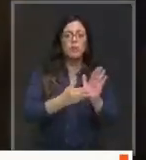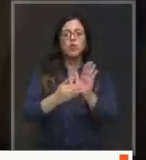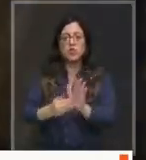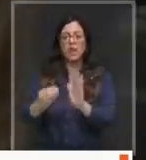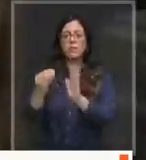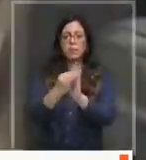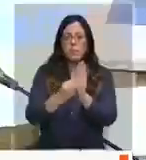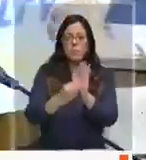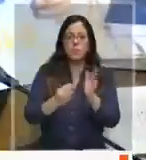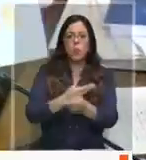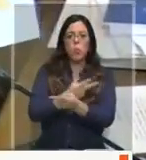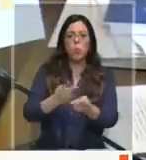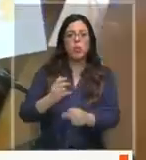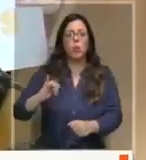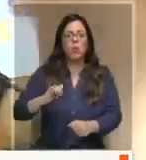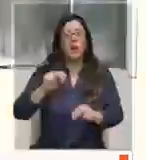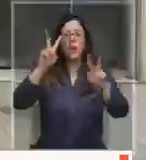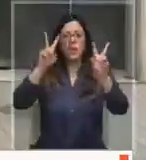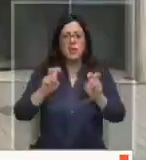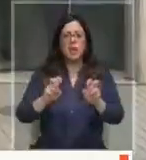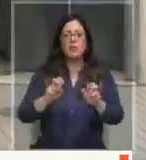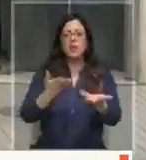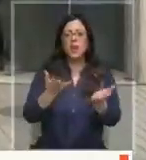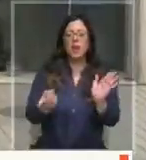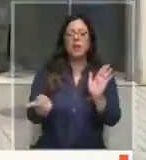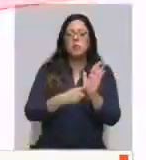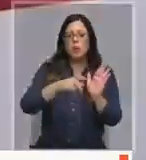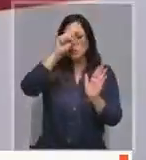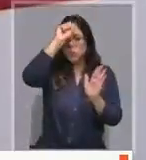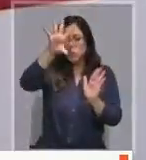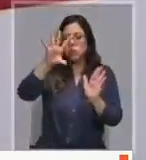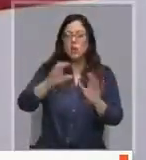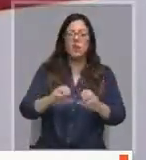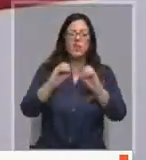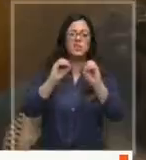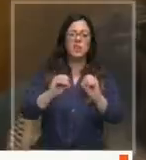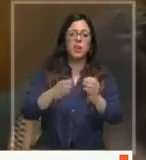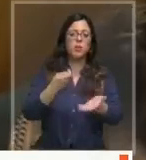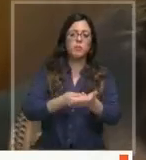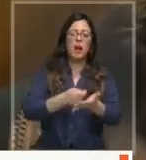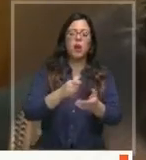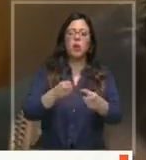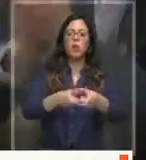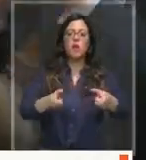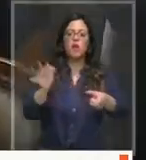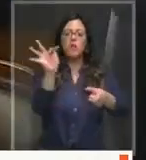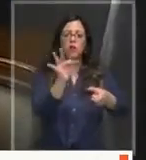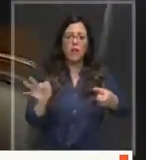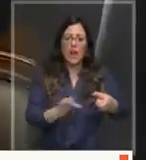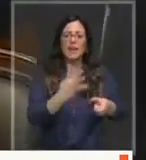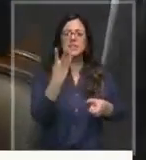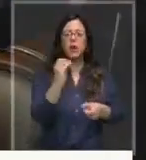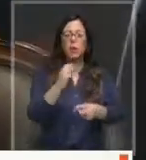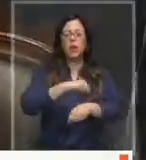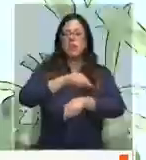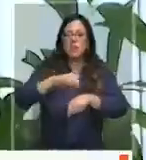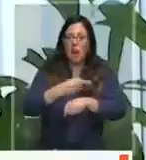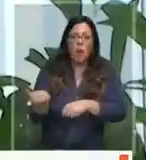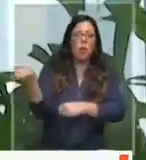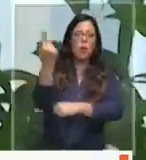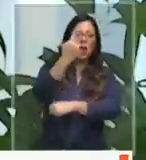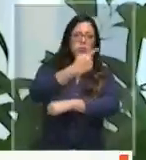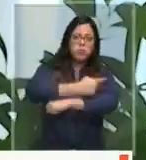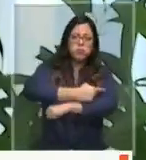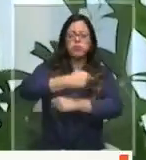salario mínimo a 500 mil pesos el royal tipo pago Cero en fonasa y las 40 horas son los logros que quiere Resaltar la moneda debate en el cual irrumpió